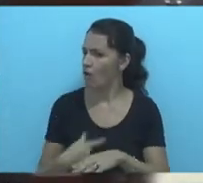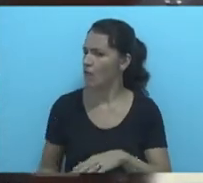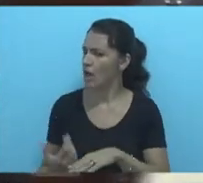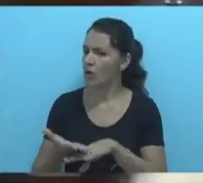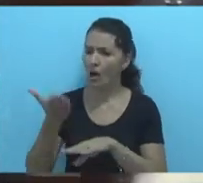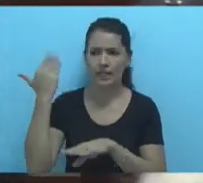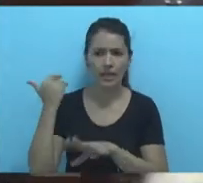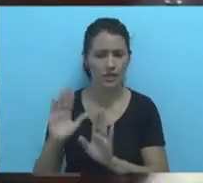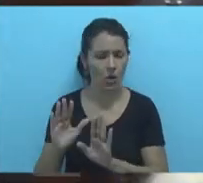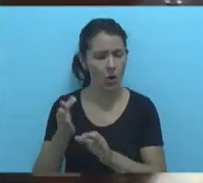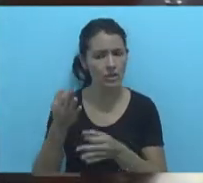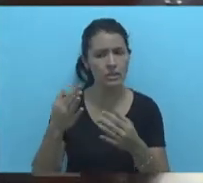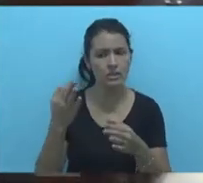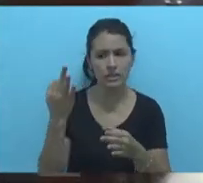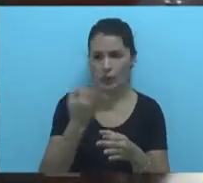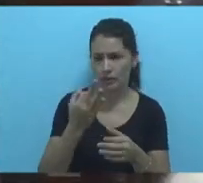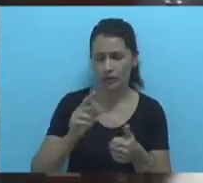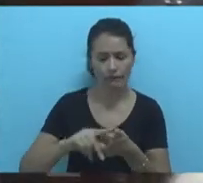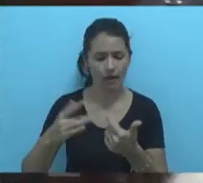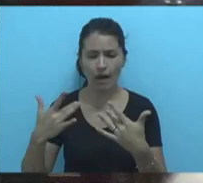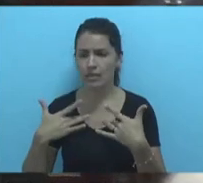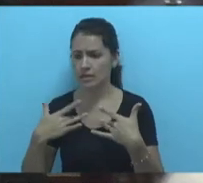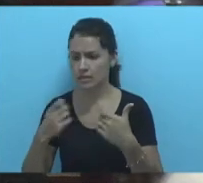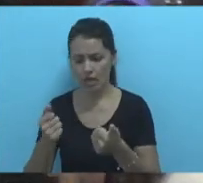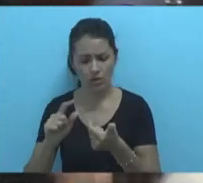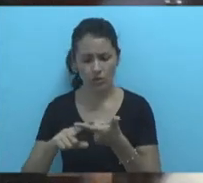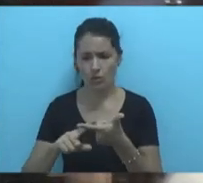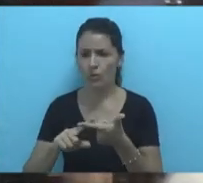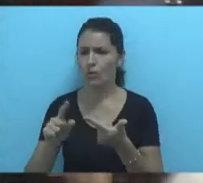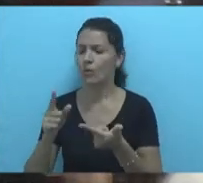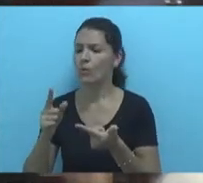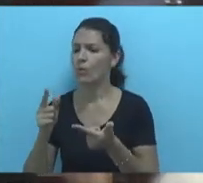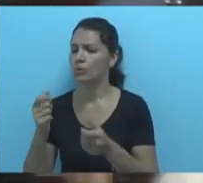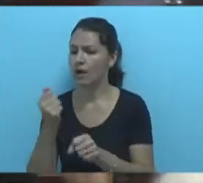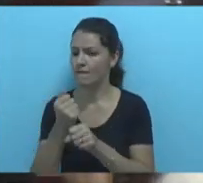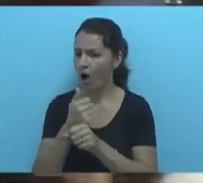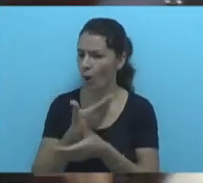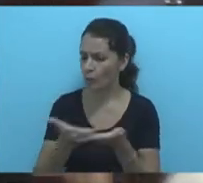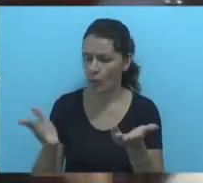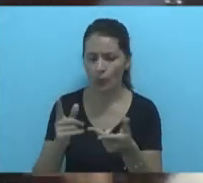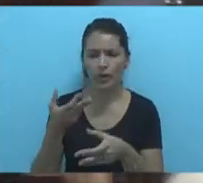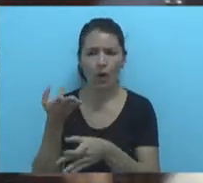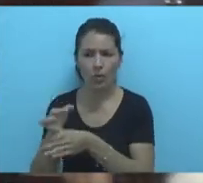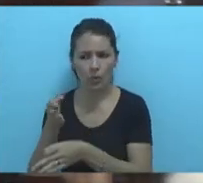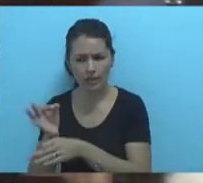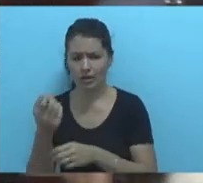¿eh? En la seguridad, en la obra pública, en la salud, en la